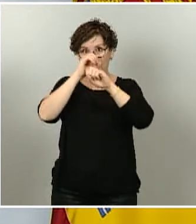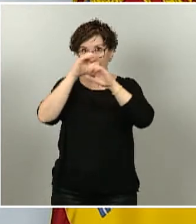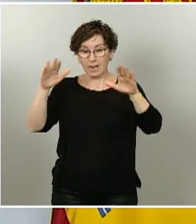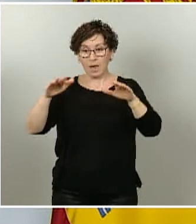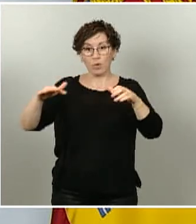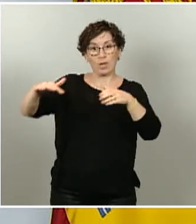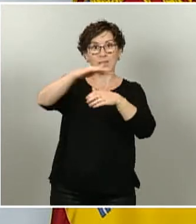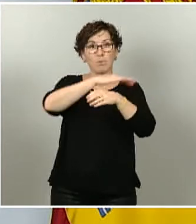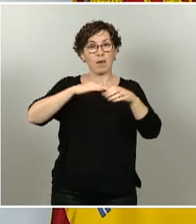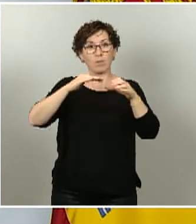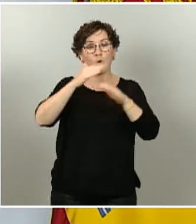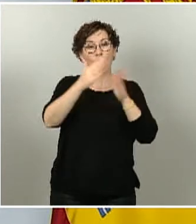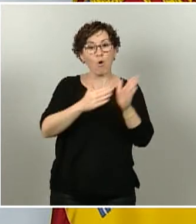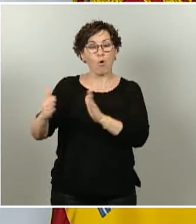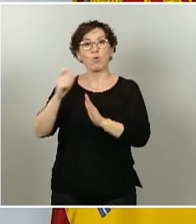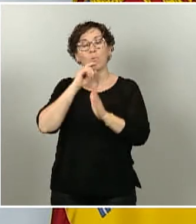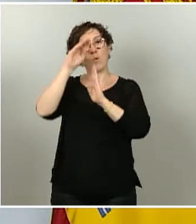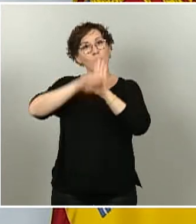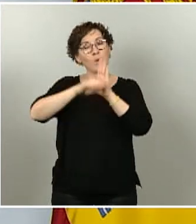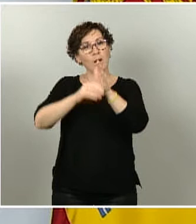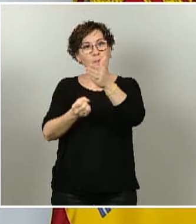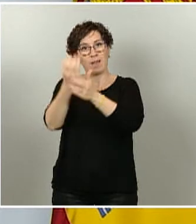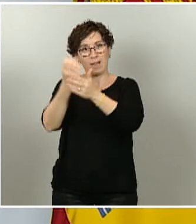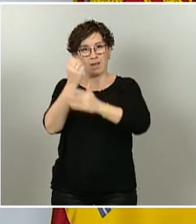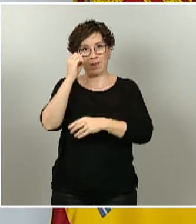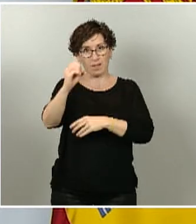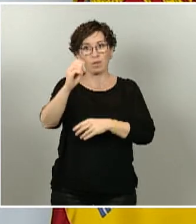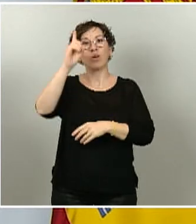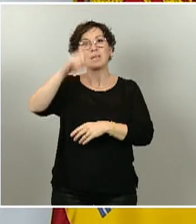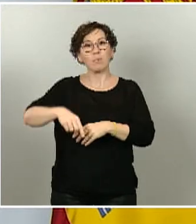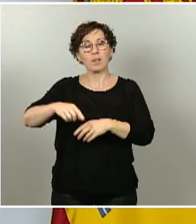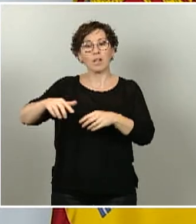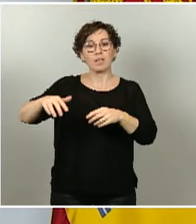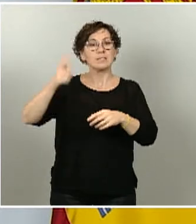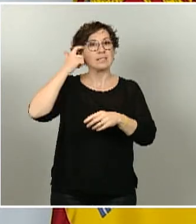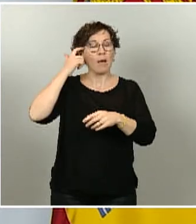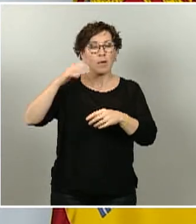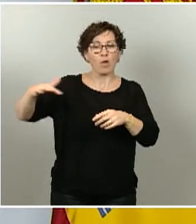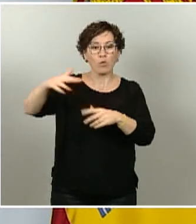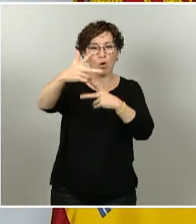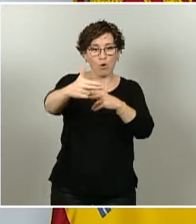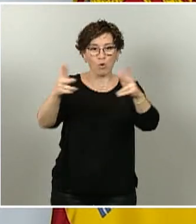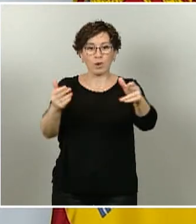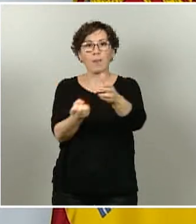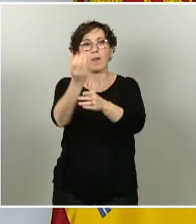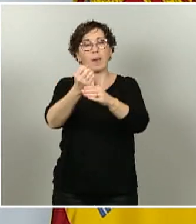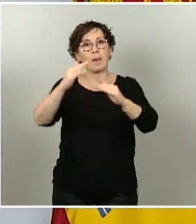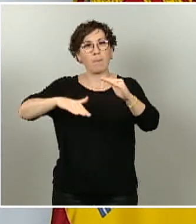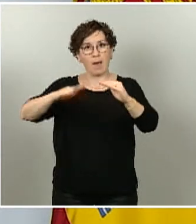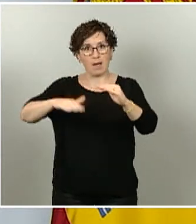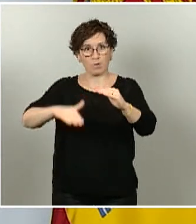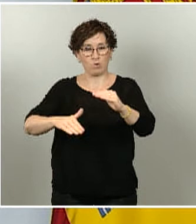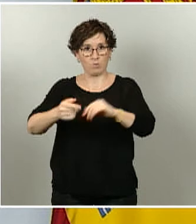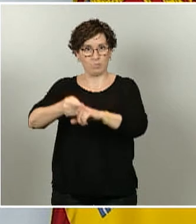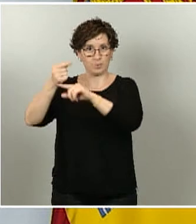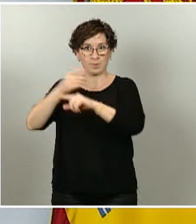emisiones, incluido la delimitación de zonas bajas, de bajas emisiones. Por tanto, no es descartable que en los distintos